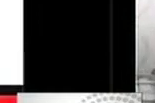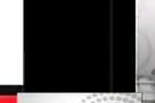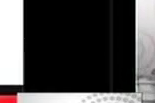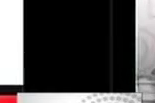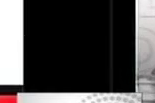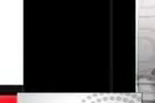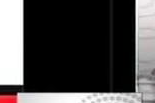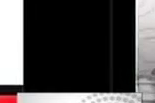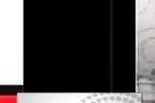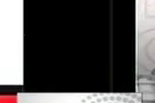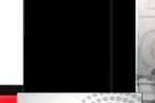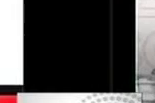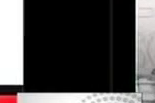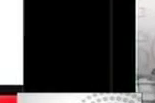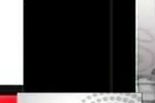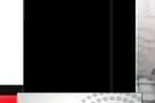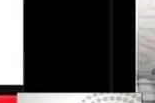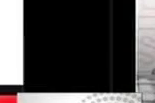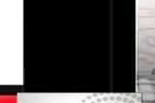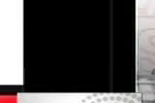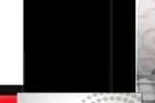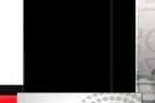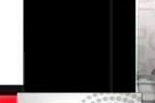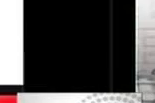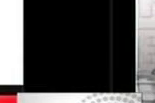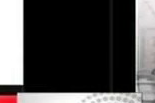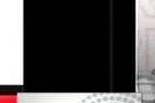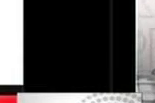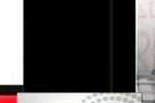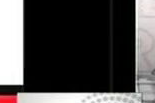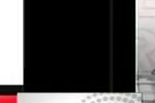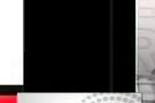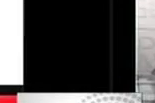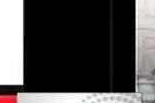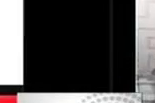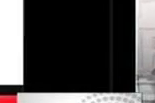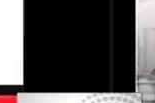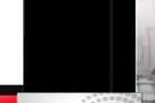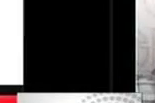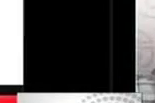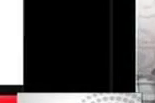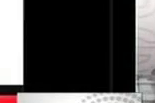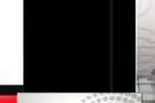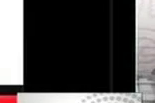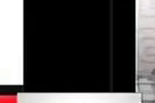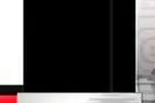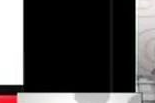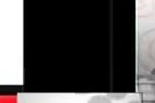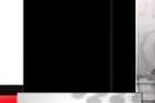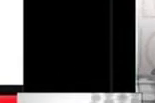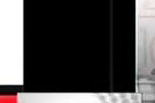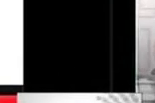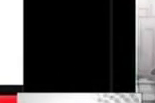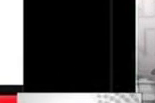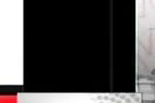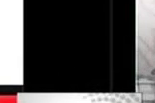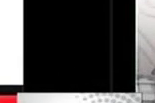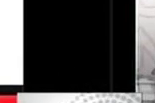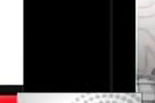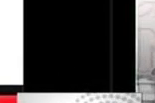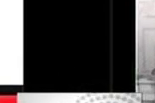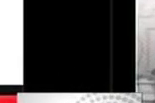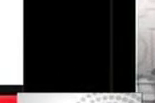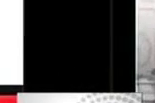Sistema Nacional de Pensiones, y esos aportes son reconocidos, de acuerdo a la ley, con una cosa que se llama el bono de